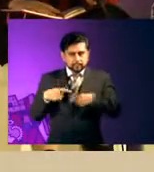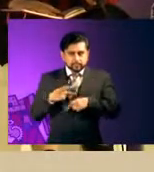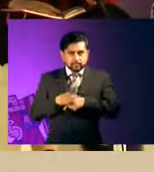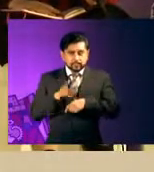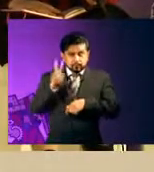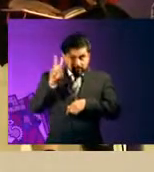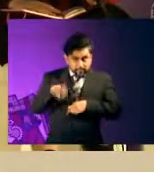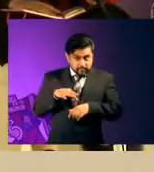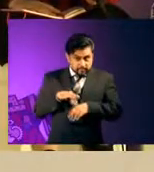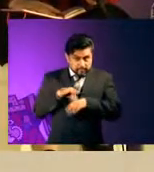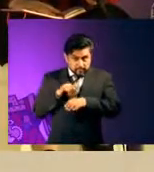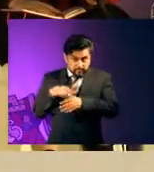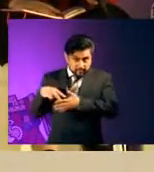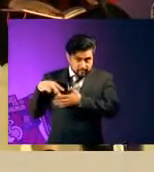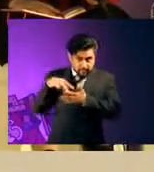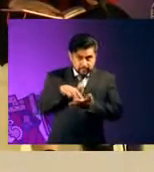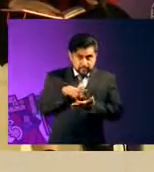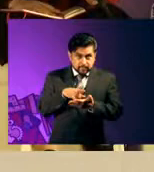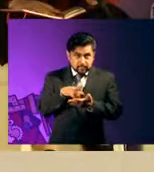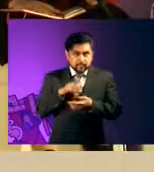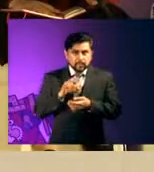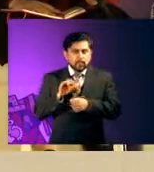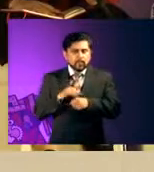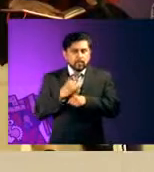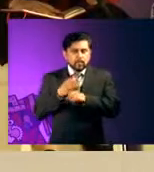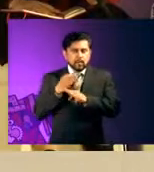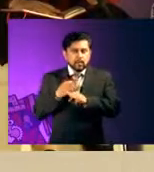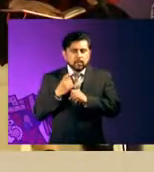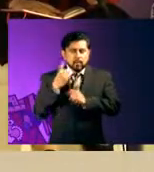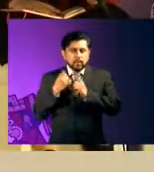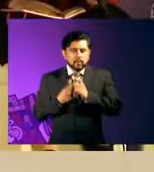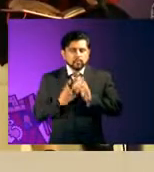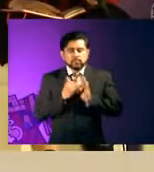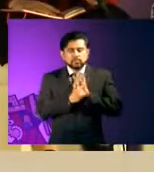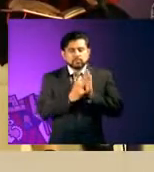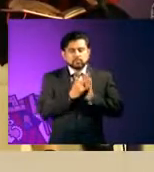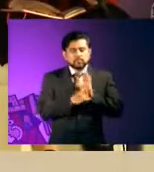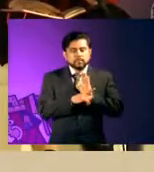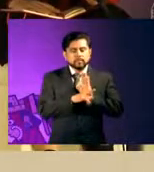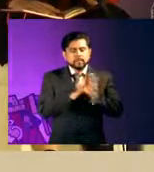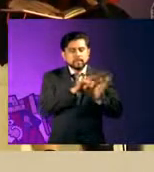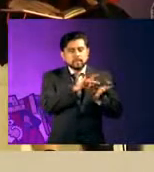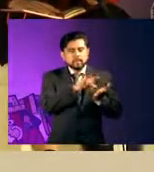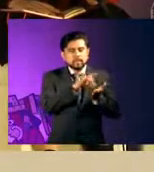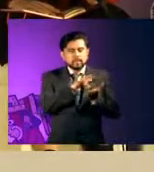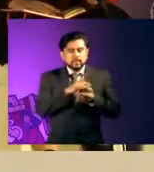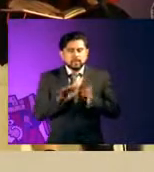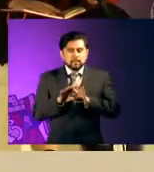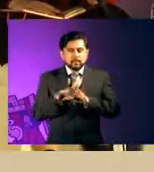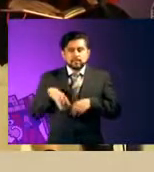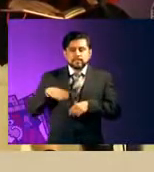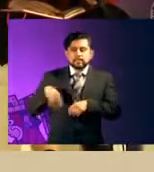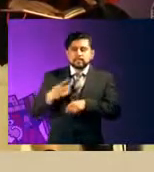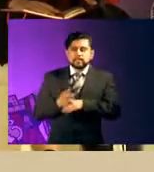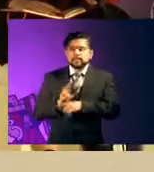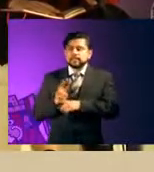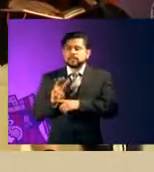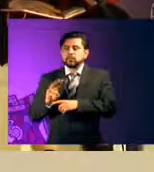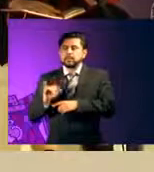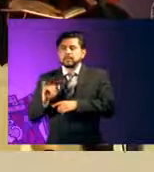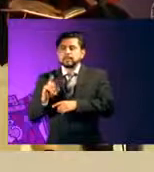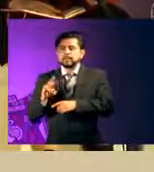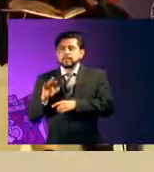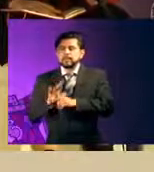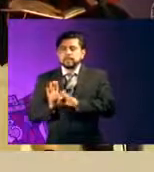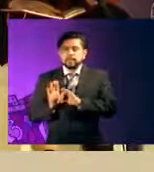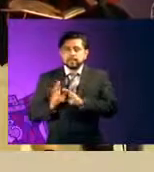dependen de youtube y de las redes y buscan todo en wikipedia luego no van a las cosas